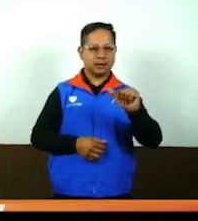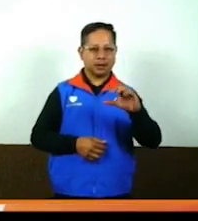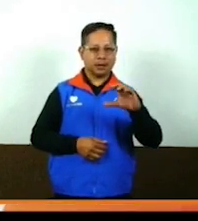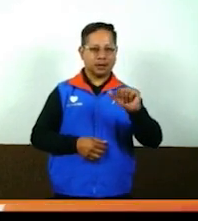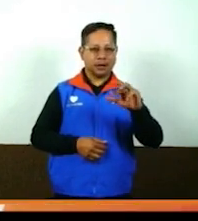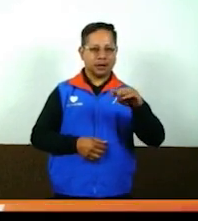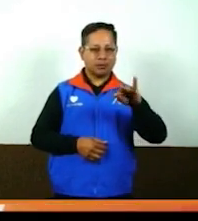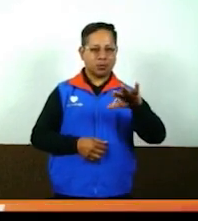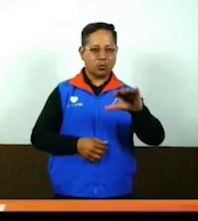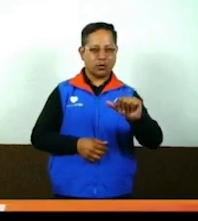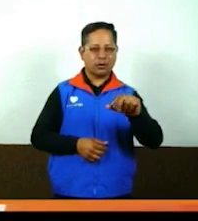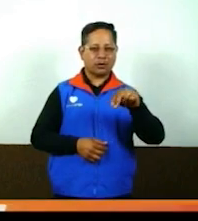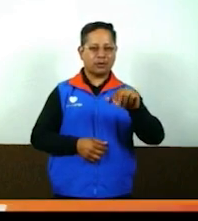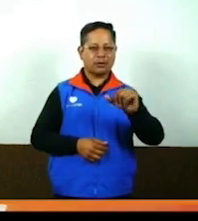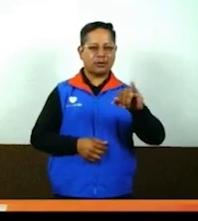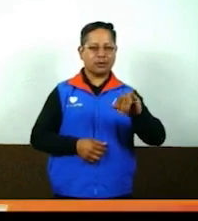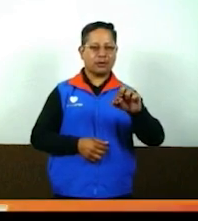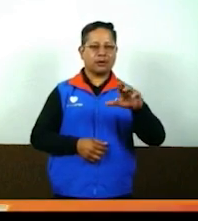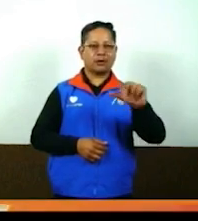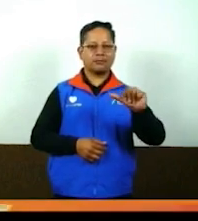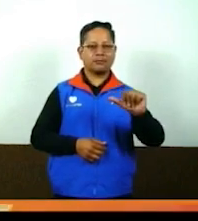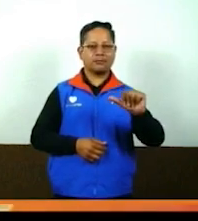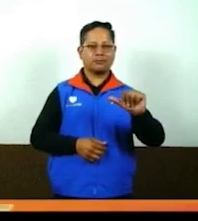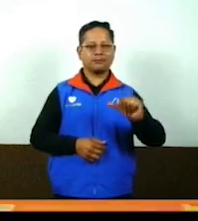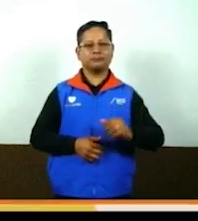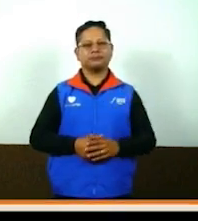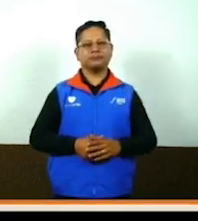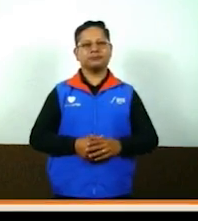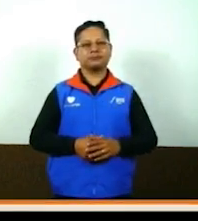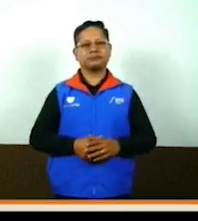Sara Carmona Nájera.